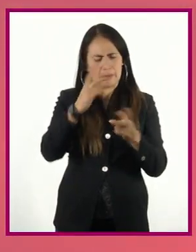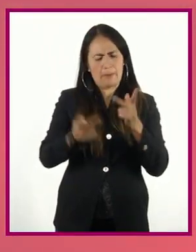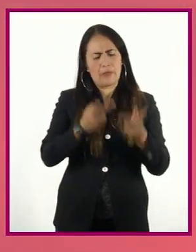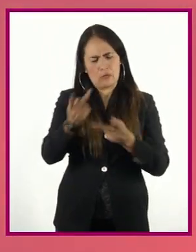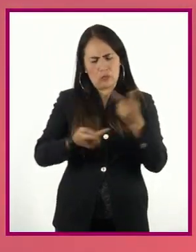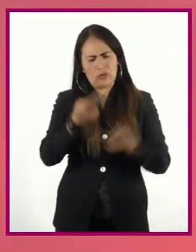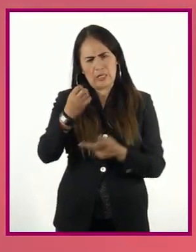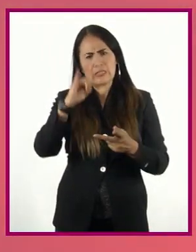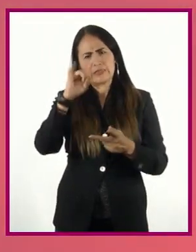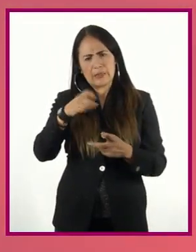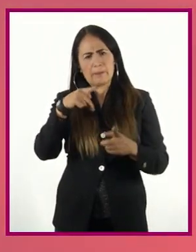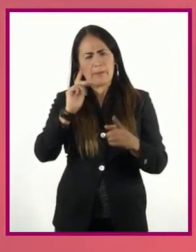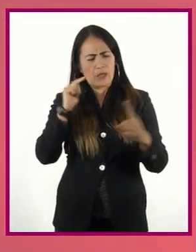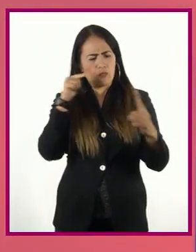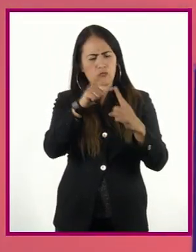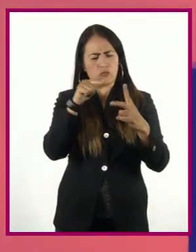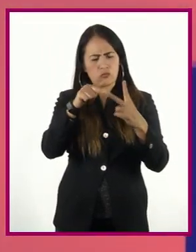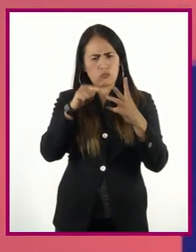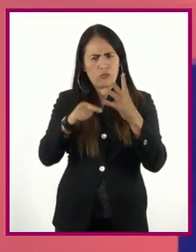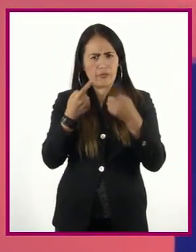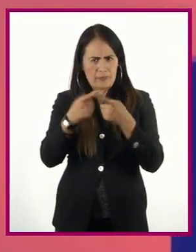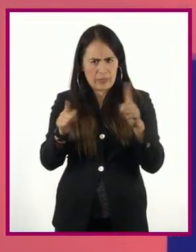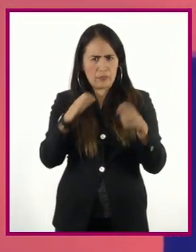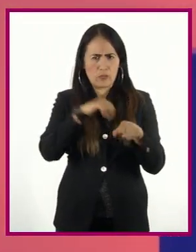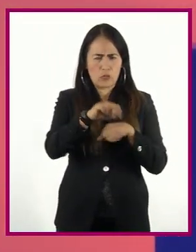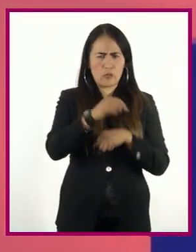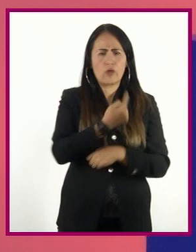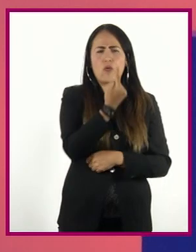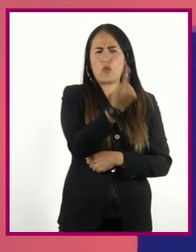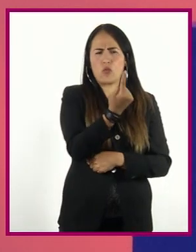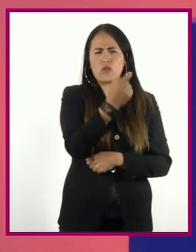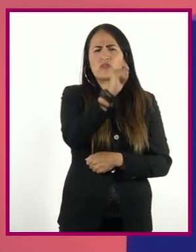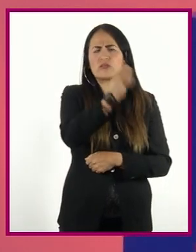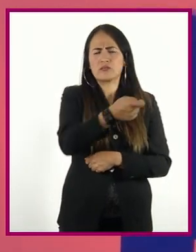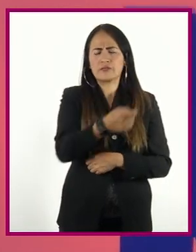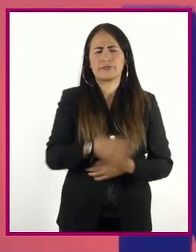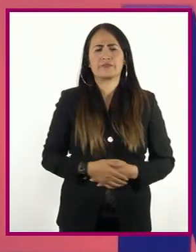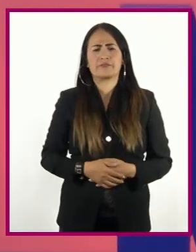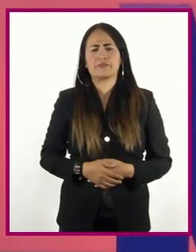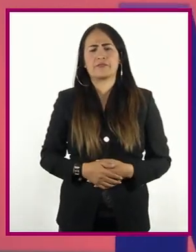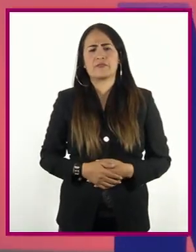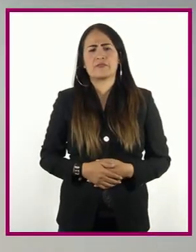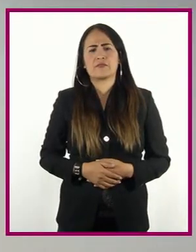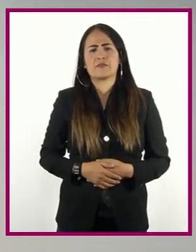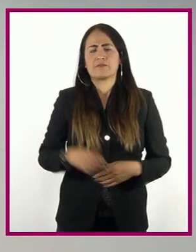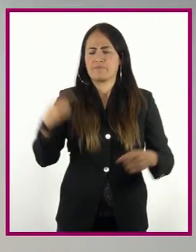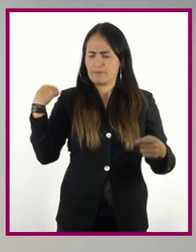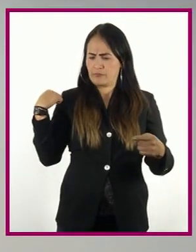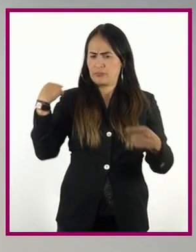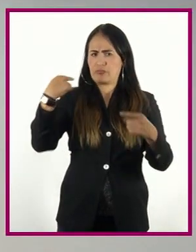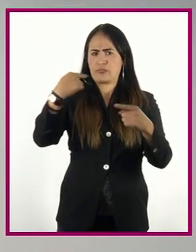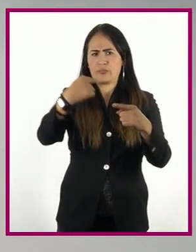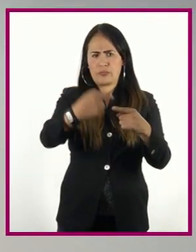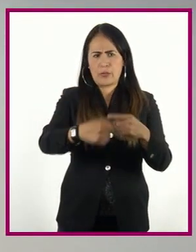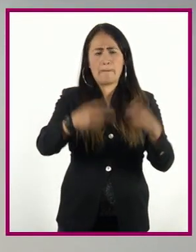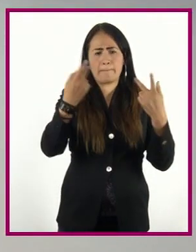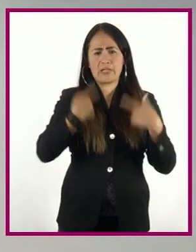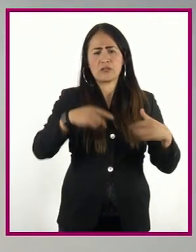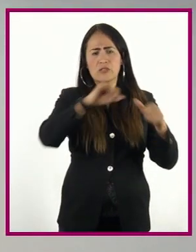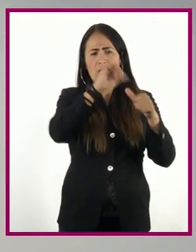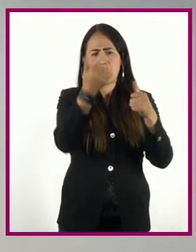Por ejemplo, en el caso 1, se trata de conocer la trayectoria y obras de un